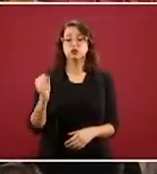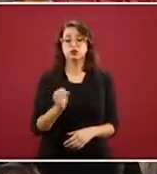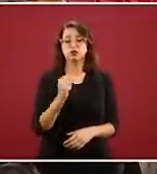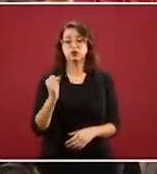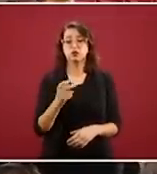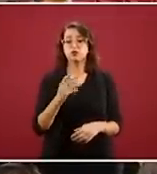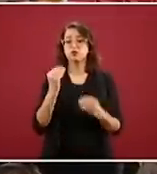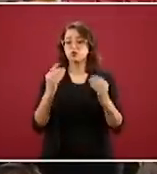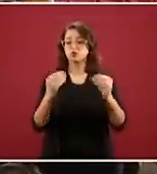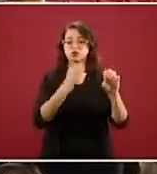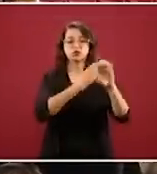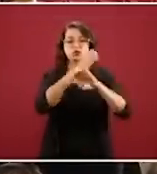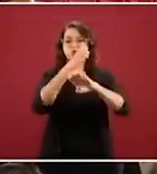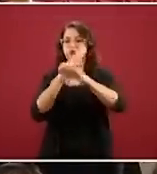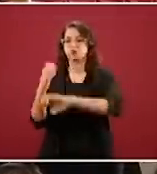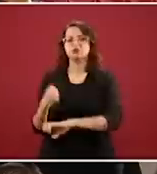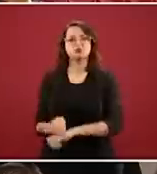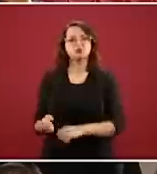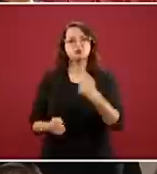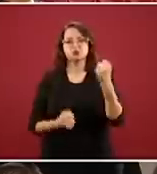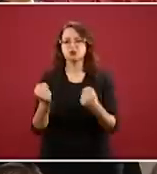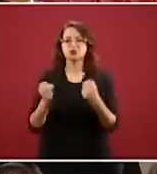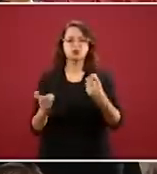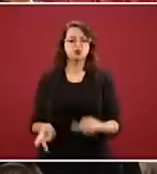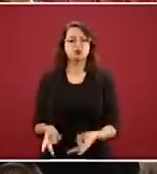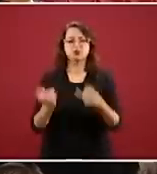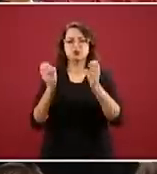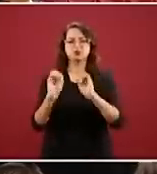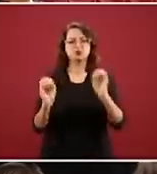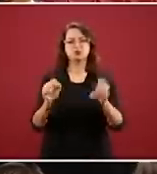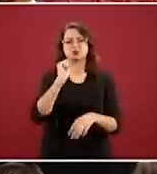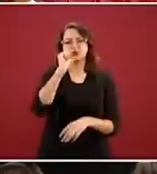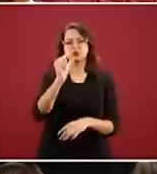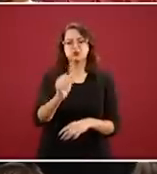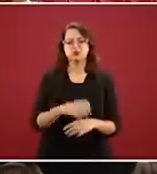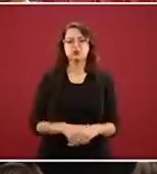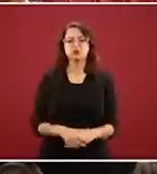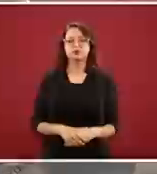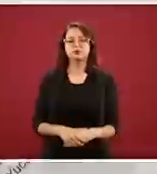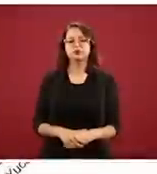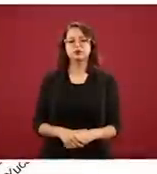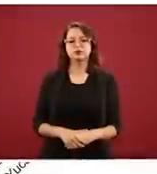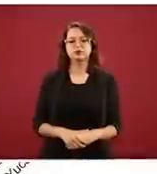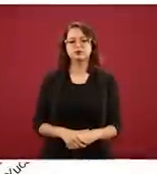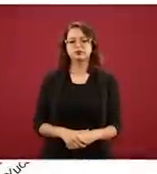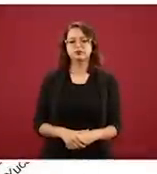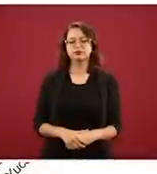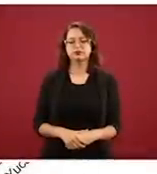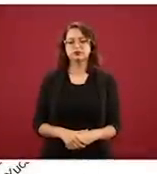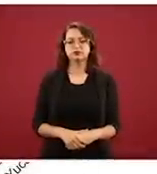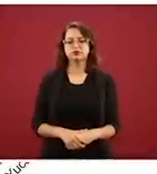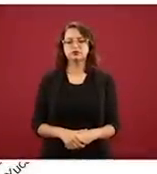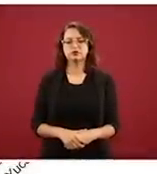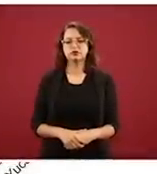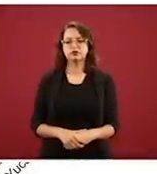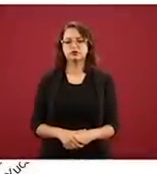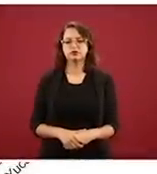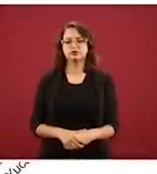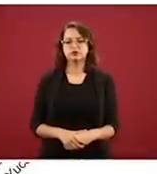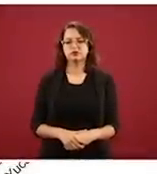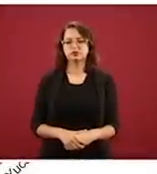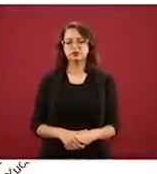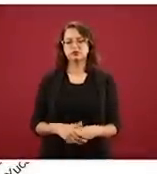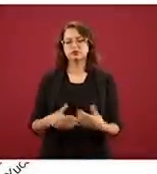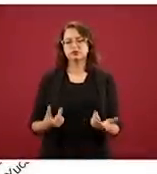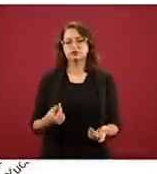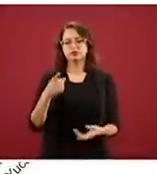muchos estados donde no es relevante. ¿Cuántos robos de vehículos hay en la automotora, hay en la